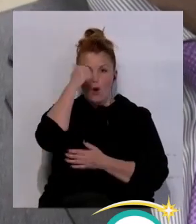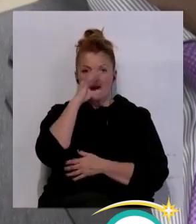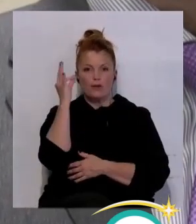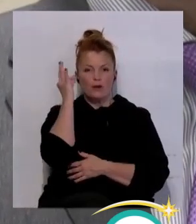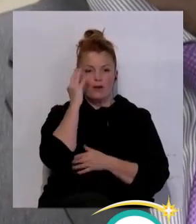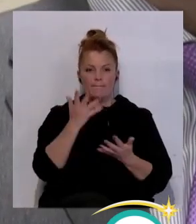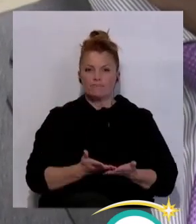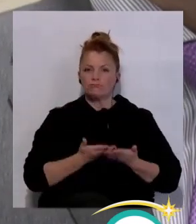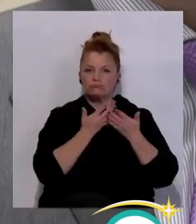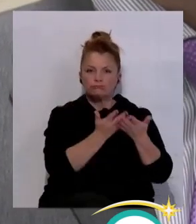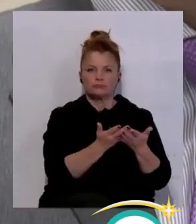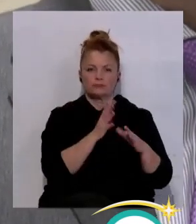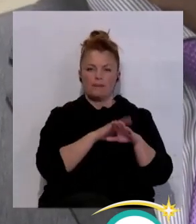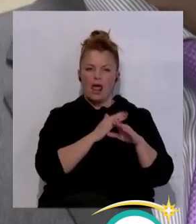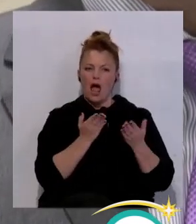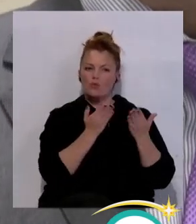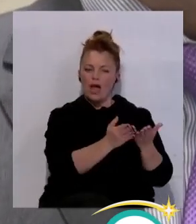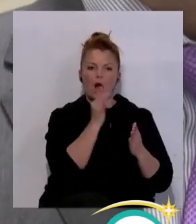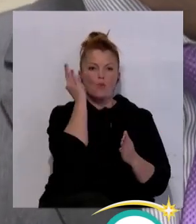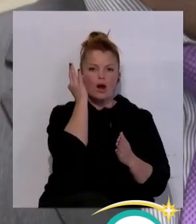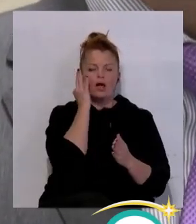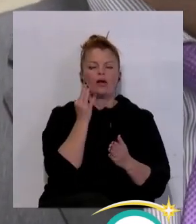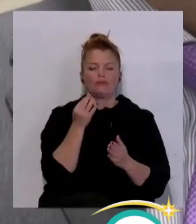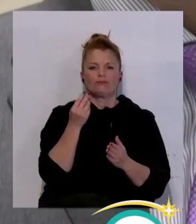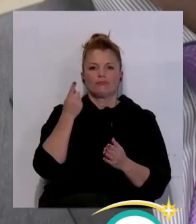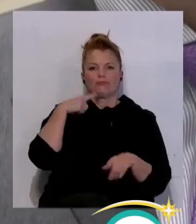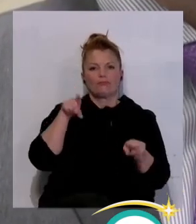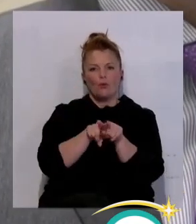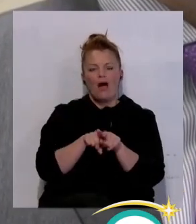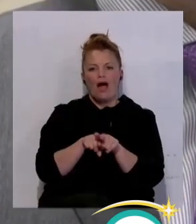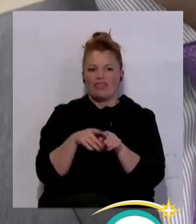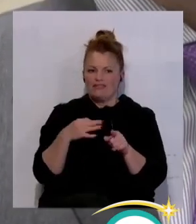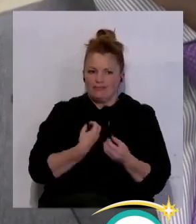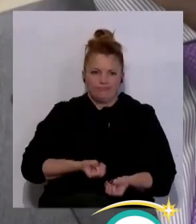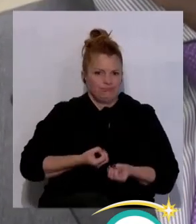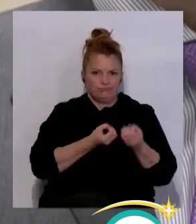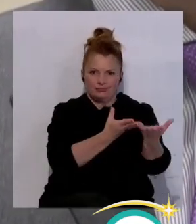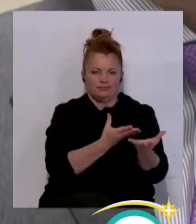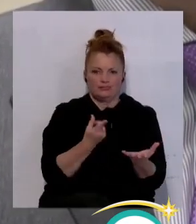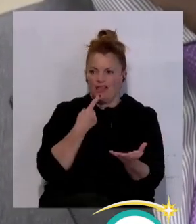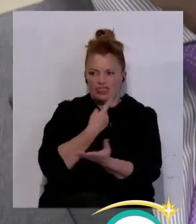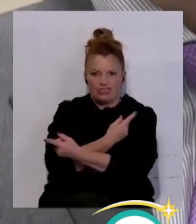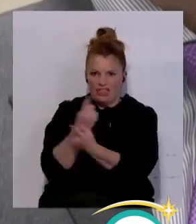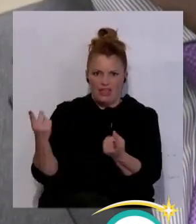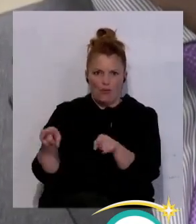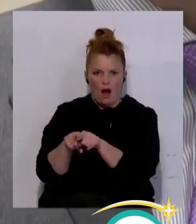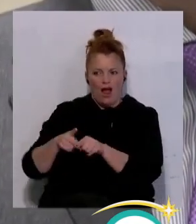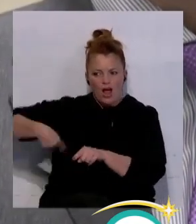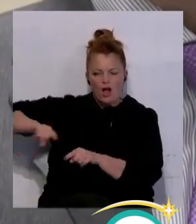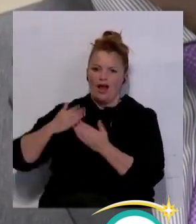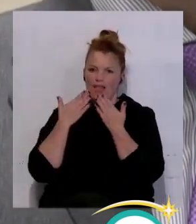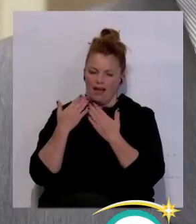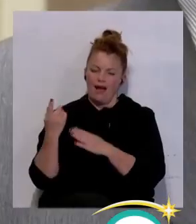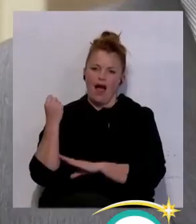a disposición de esas mujeres, creemos que hay que comunicarlo. Hay que agradecerlo y desde luego